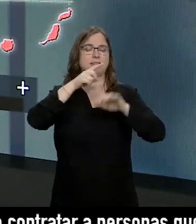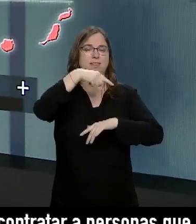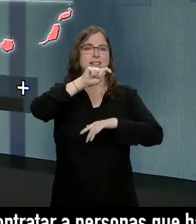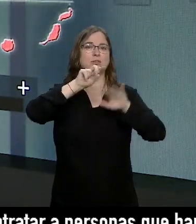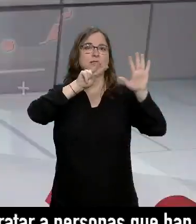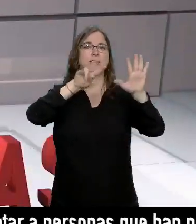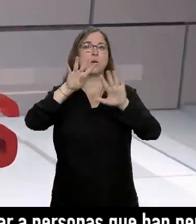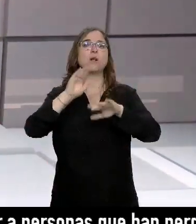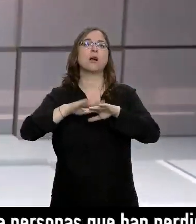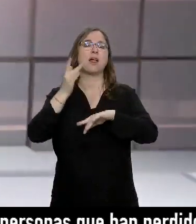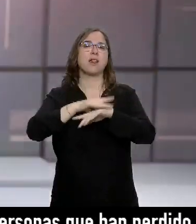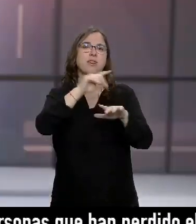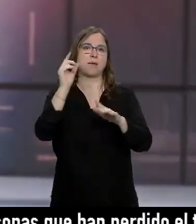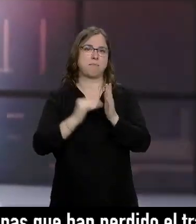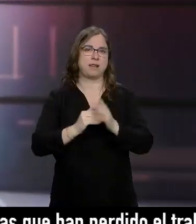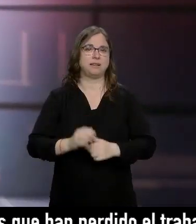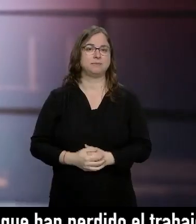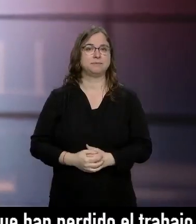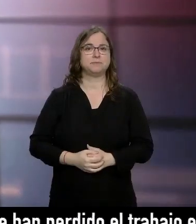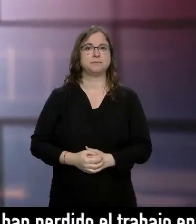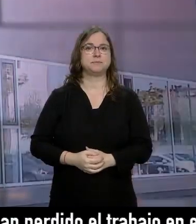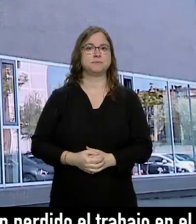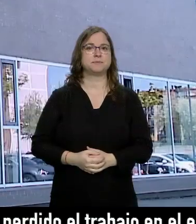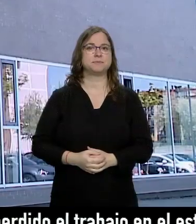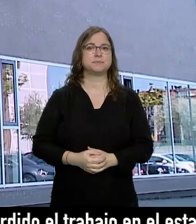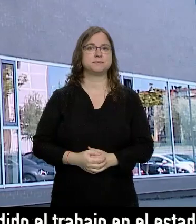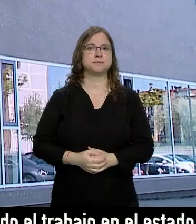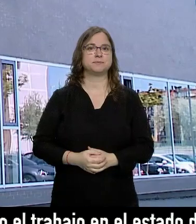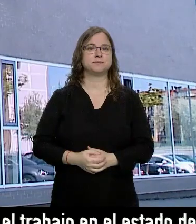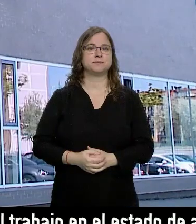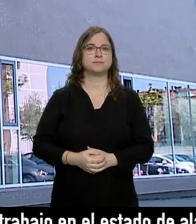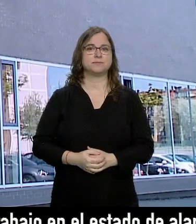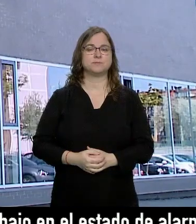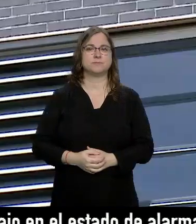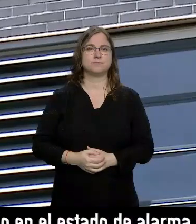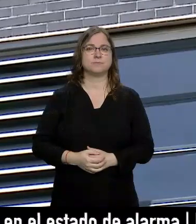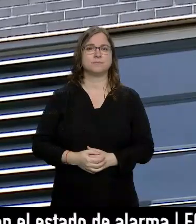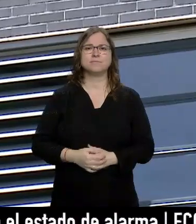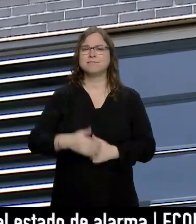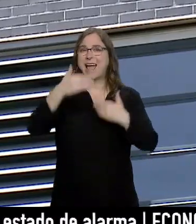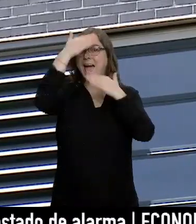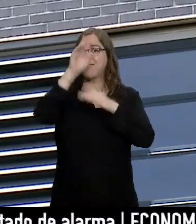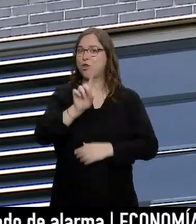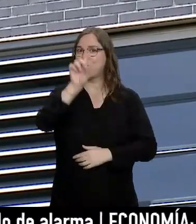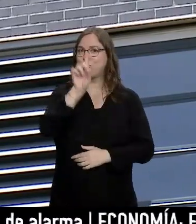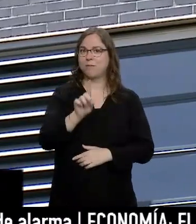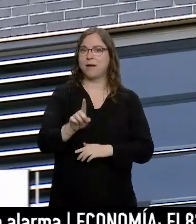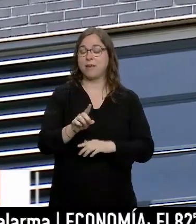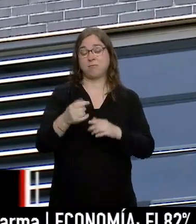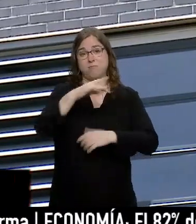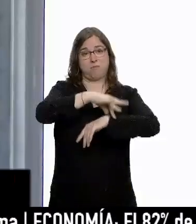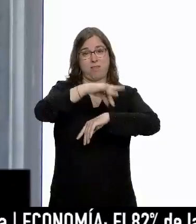habitantes. La atención primaria continuará